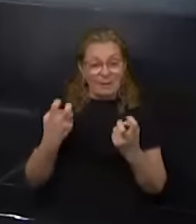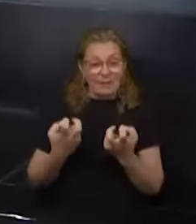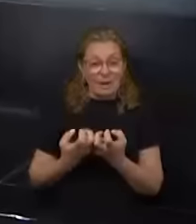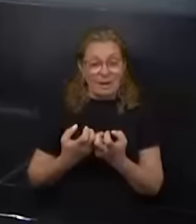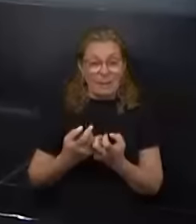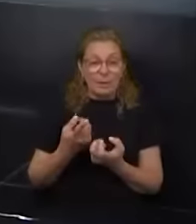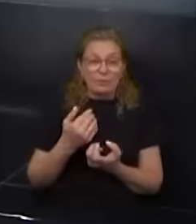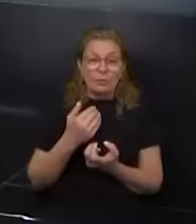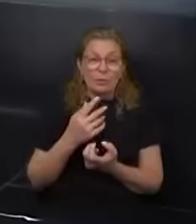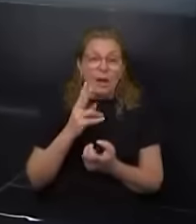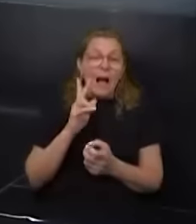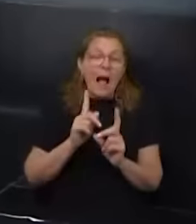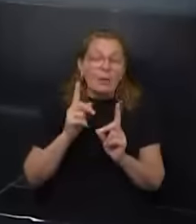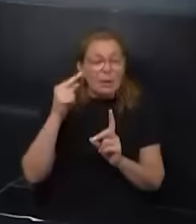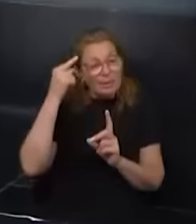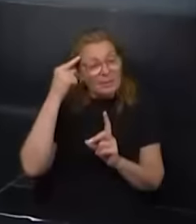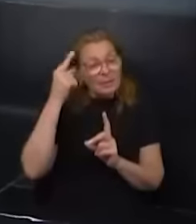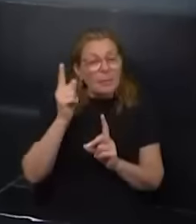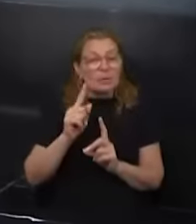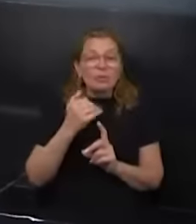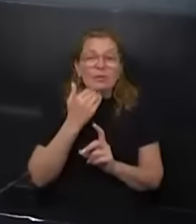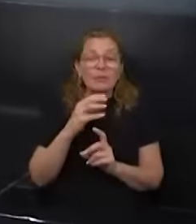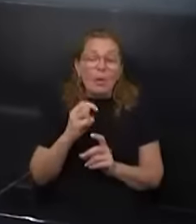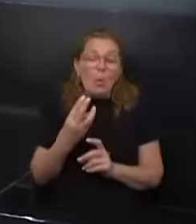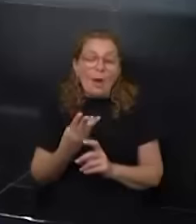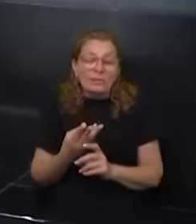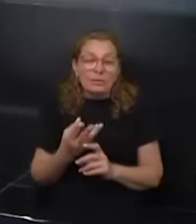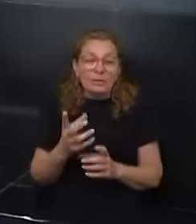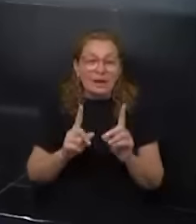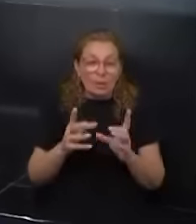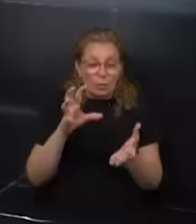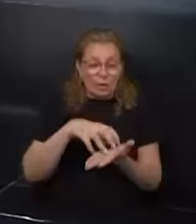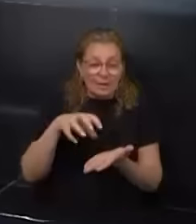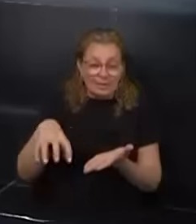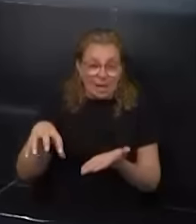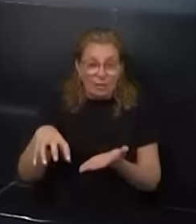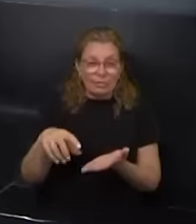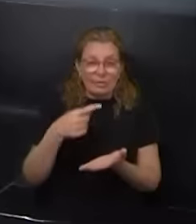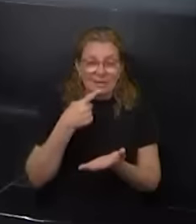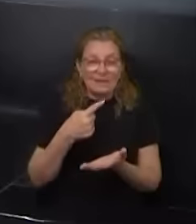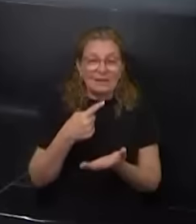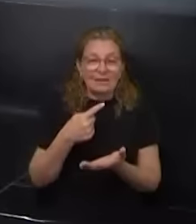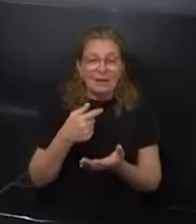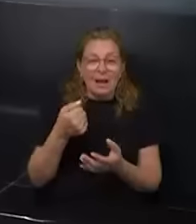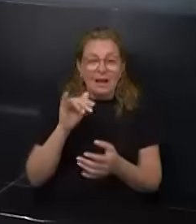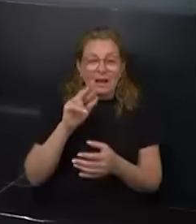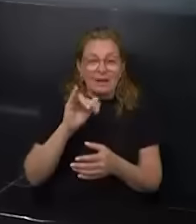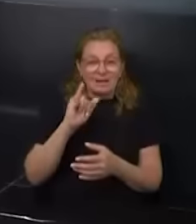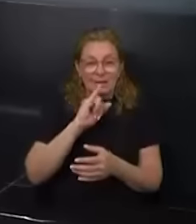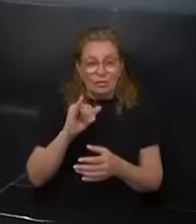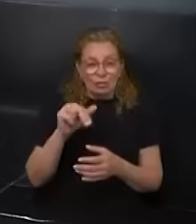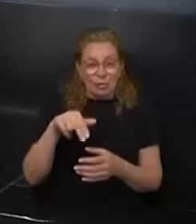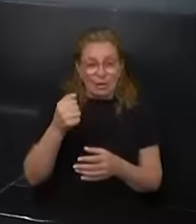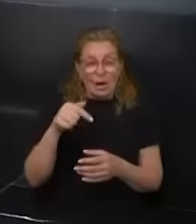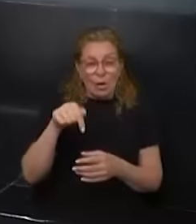estaba con firmado hasta tanto se terminaran los conteos en algunos estados bisagra como se les denomina particularmente Arizona a todo esto